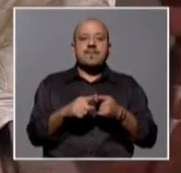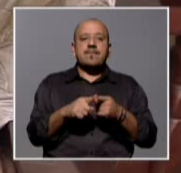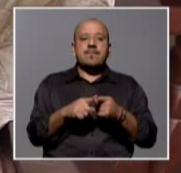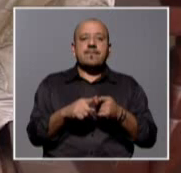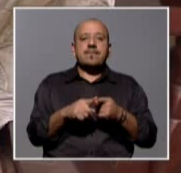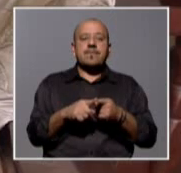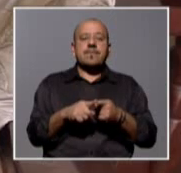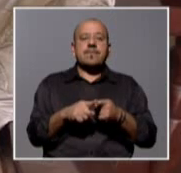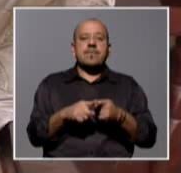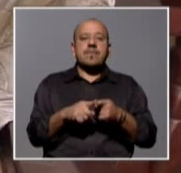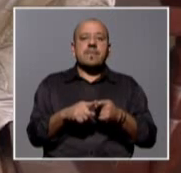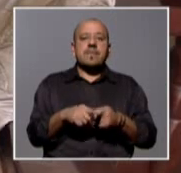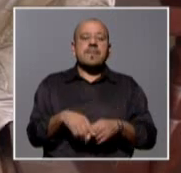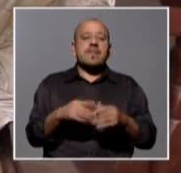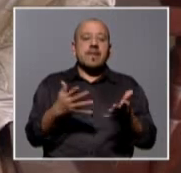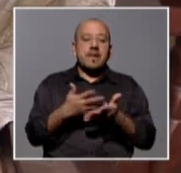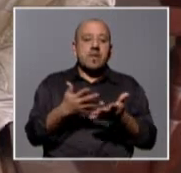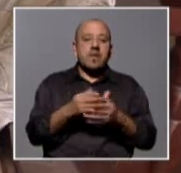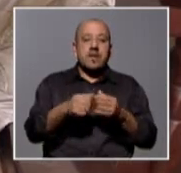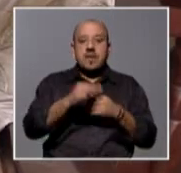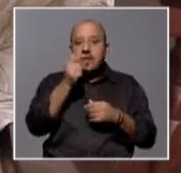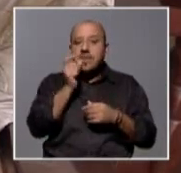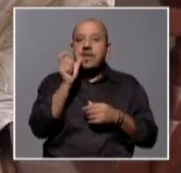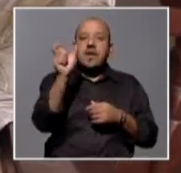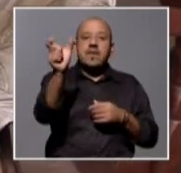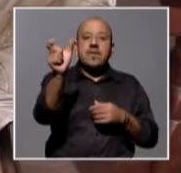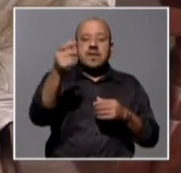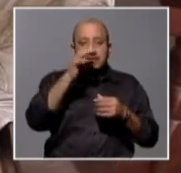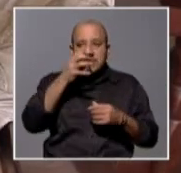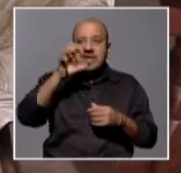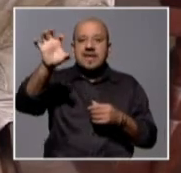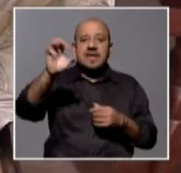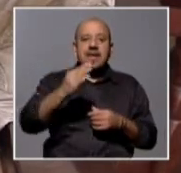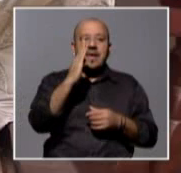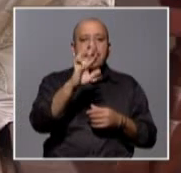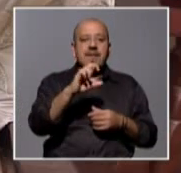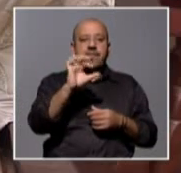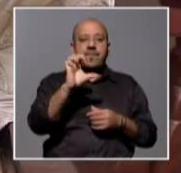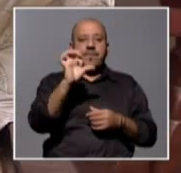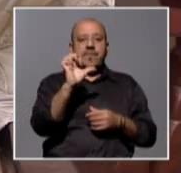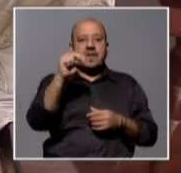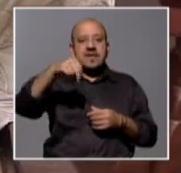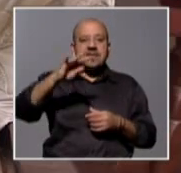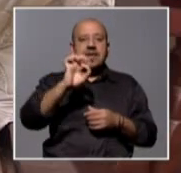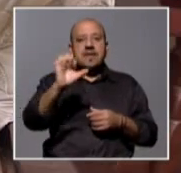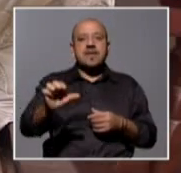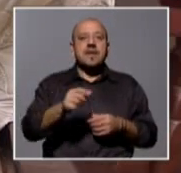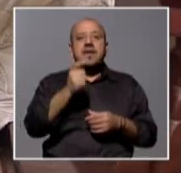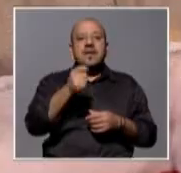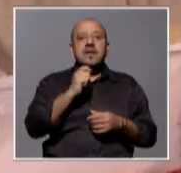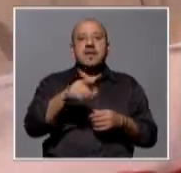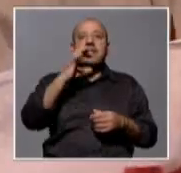el presente. Está bueno que se diga por la ventana, en el balcón, se grite, quien se anime a